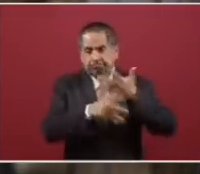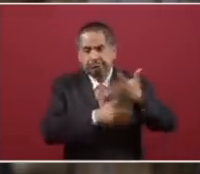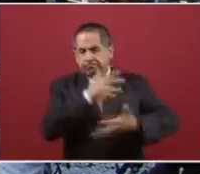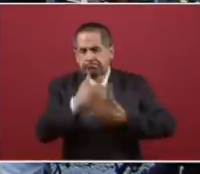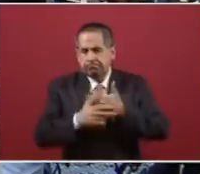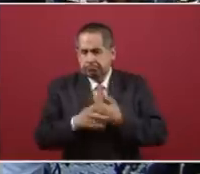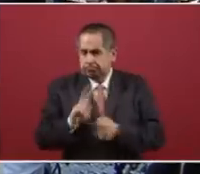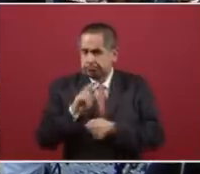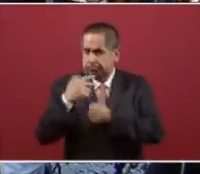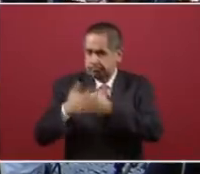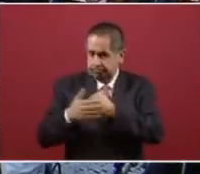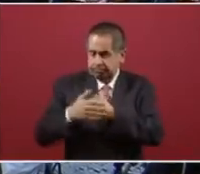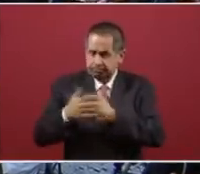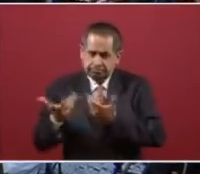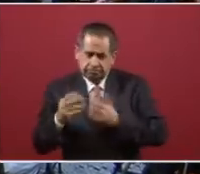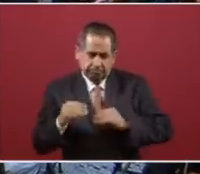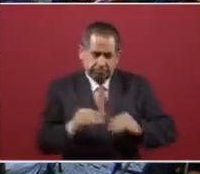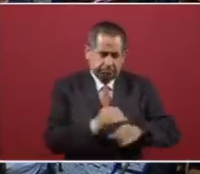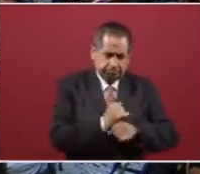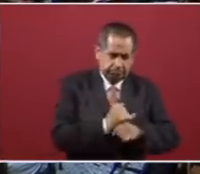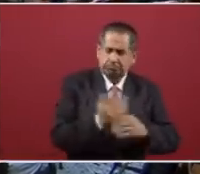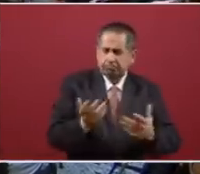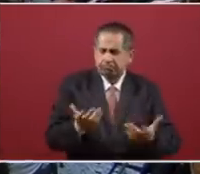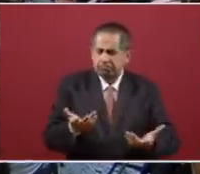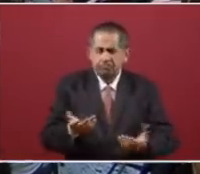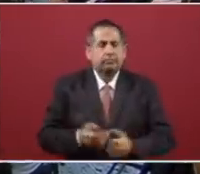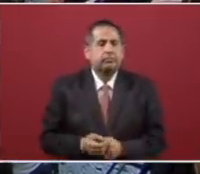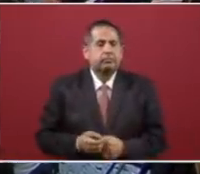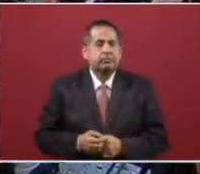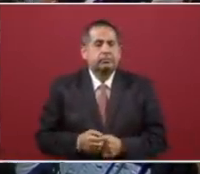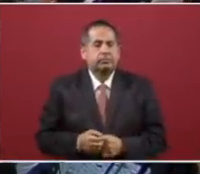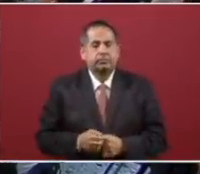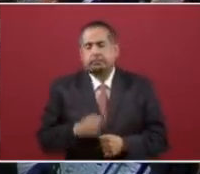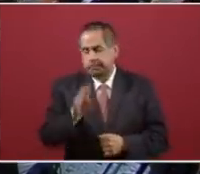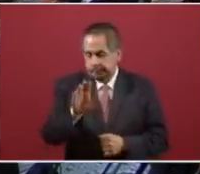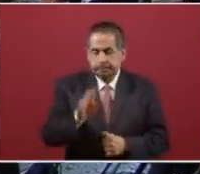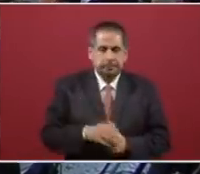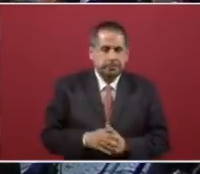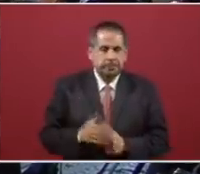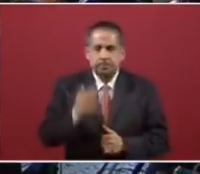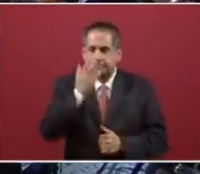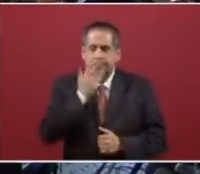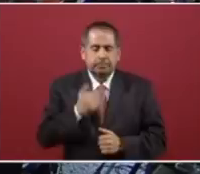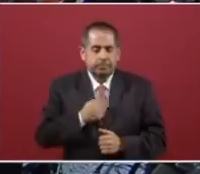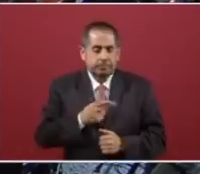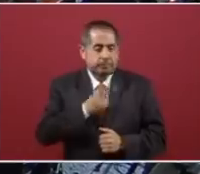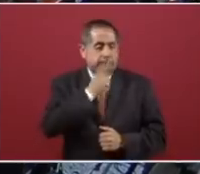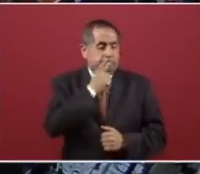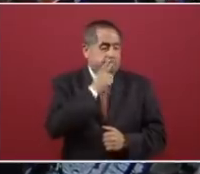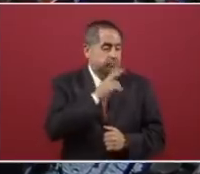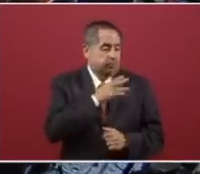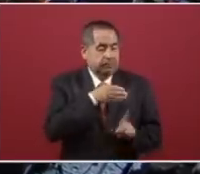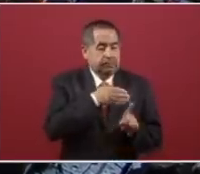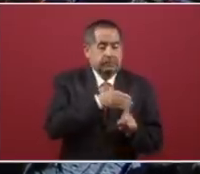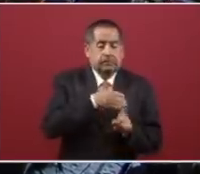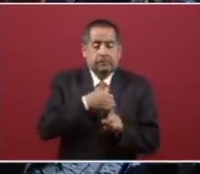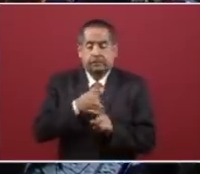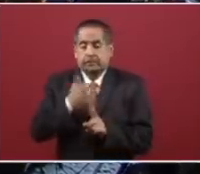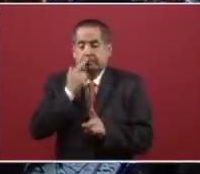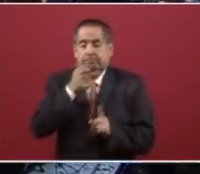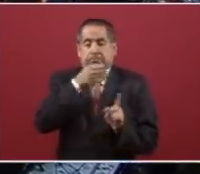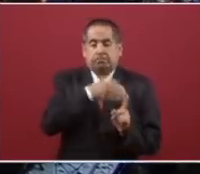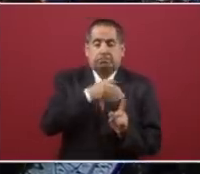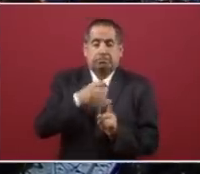mañana bueno este no hay preferencia por ningún